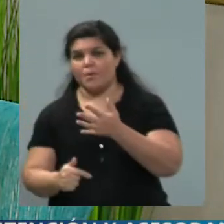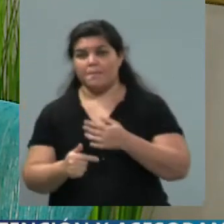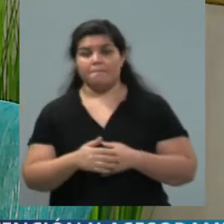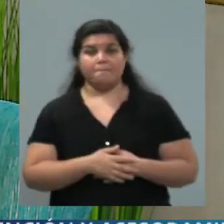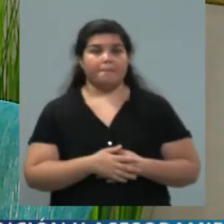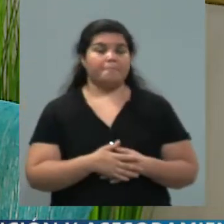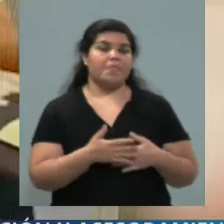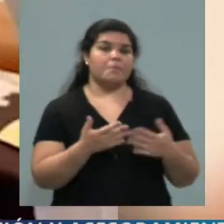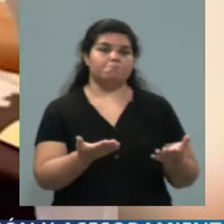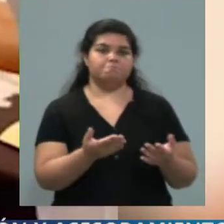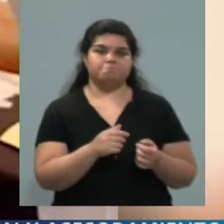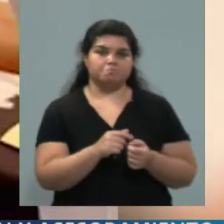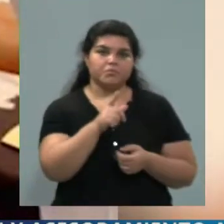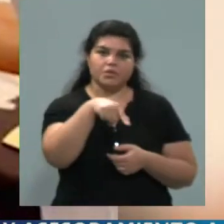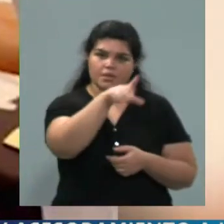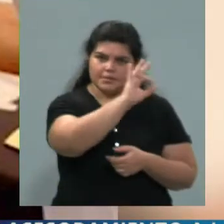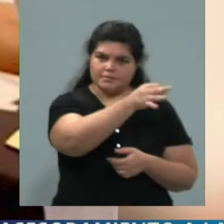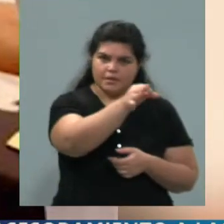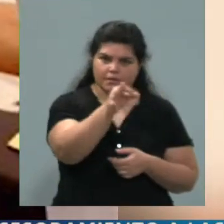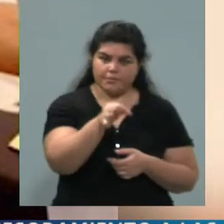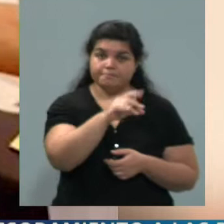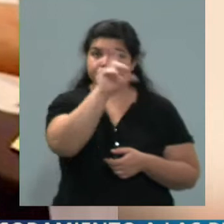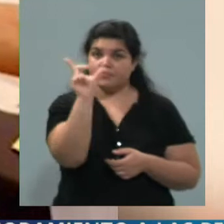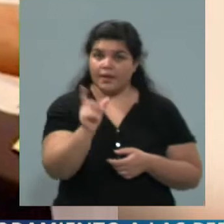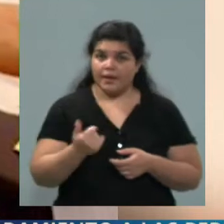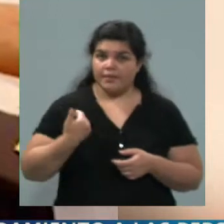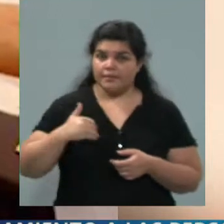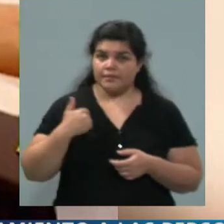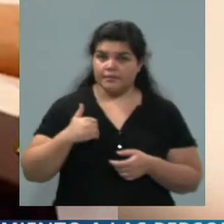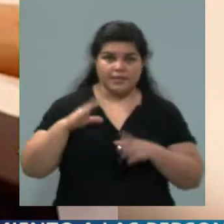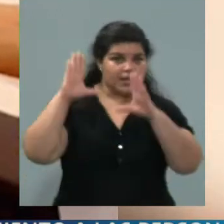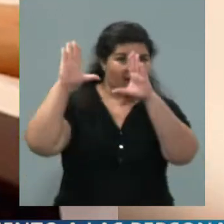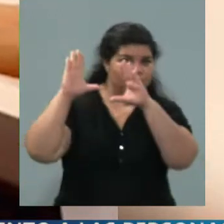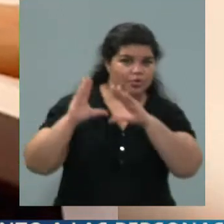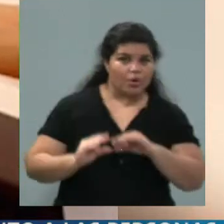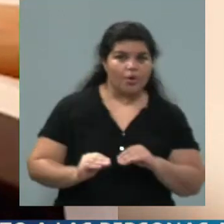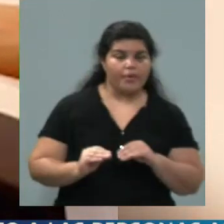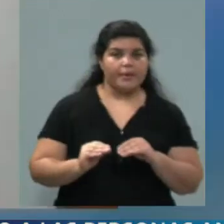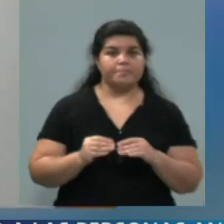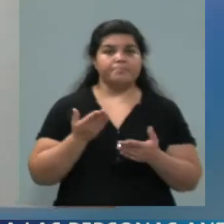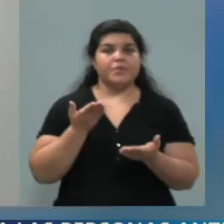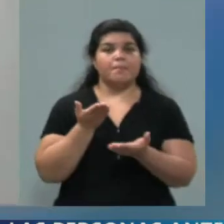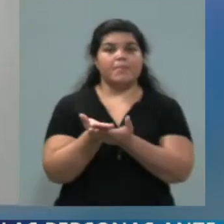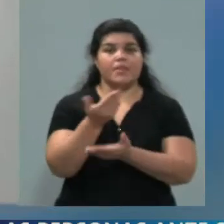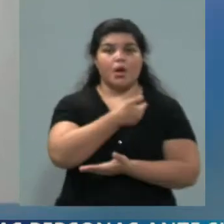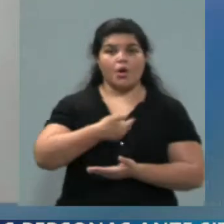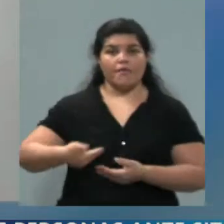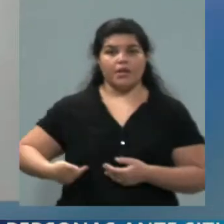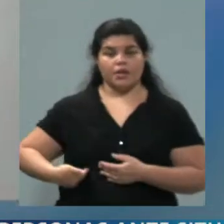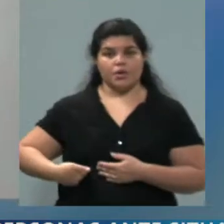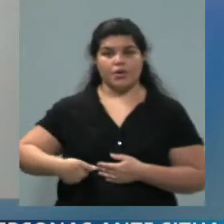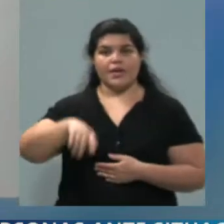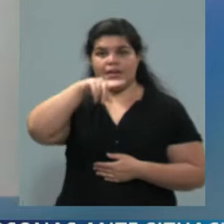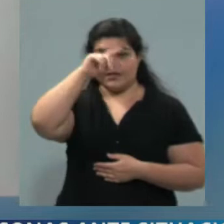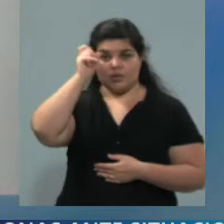Bueno, como ustedes ya saben, a lo largo de todo el país se está pidiendo que desde el gobierno nacional se